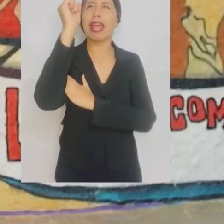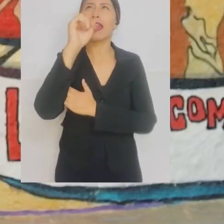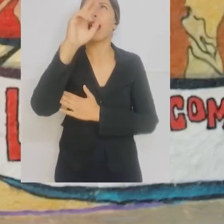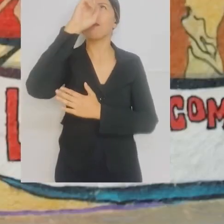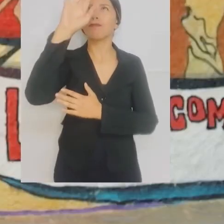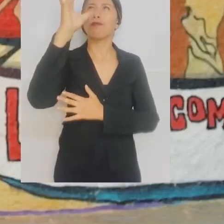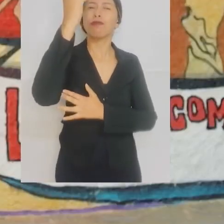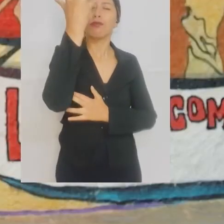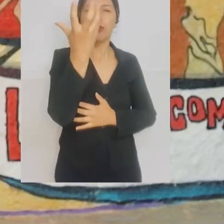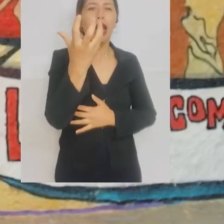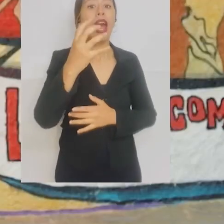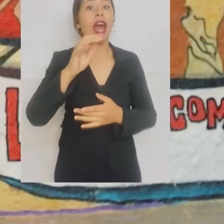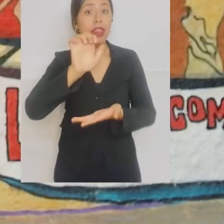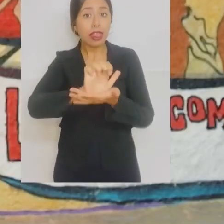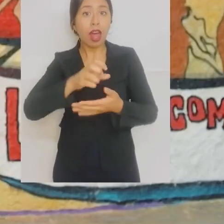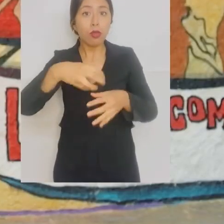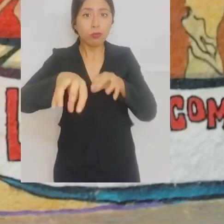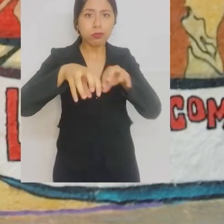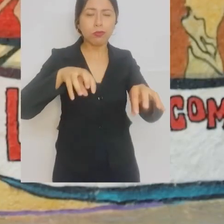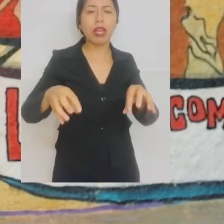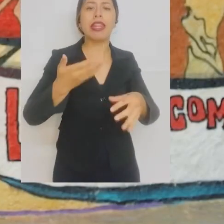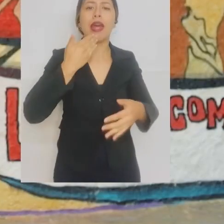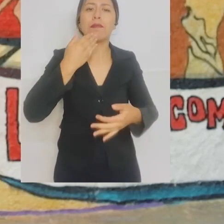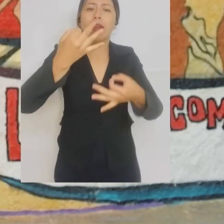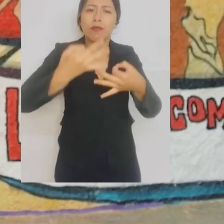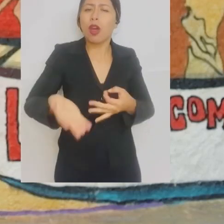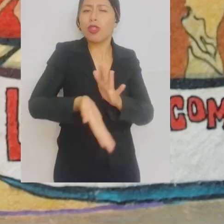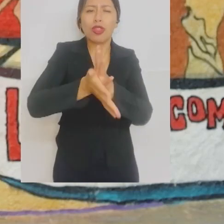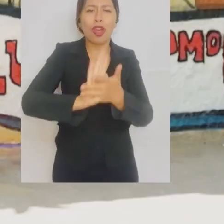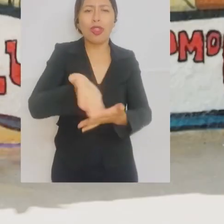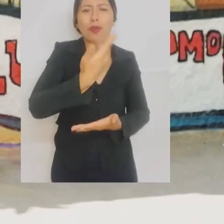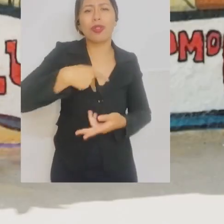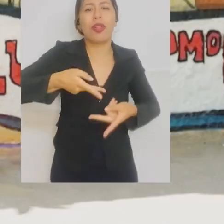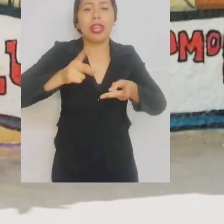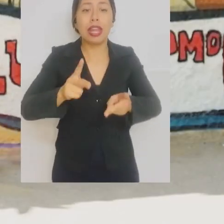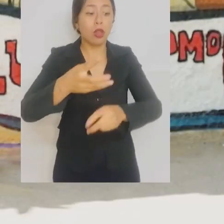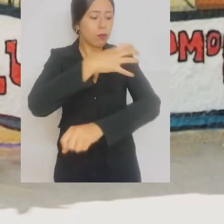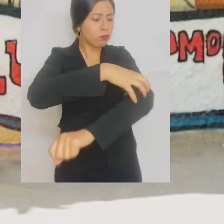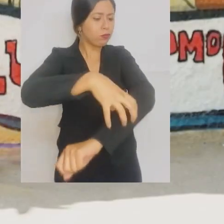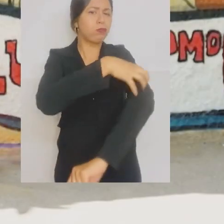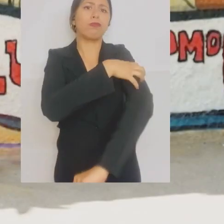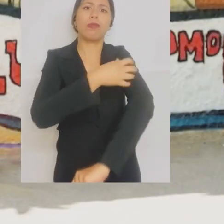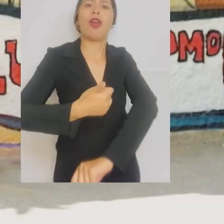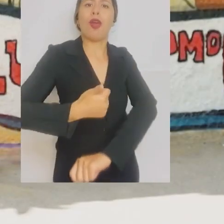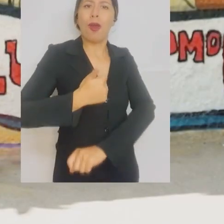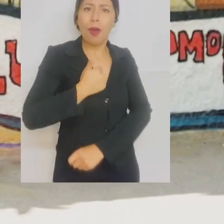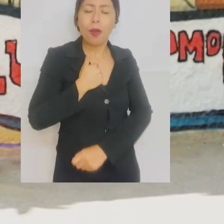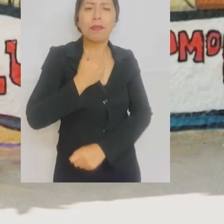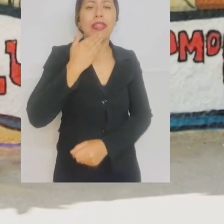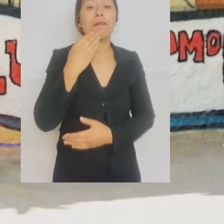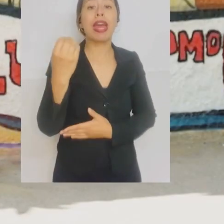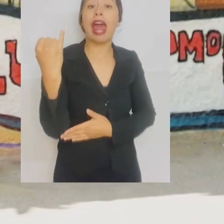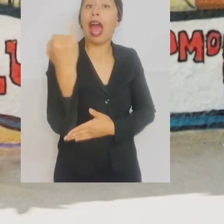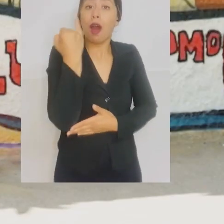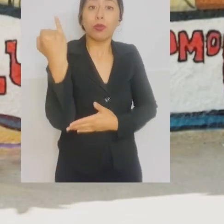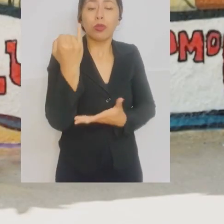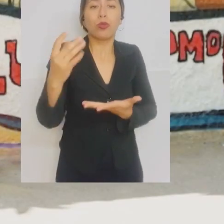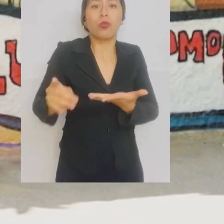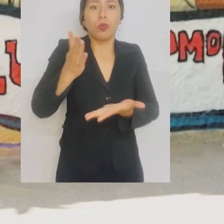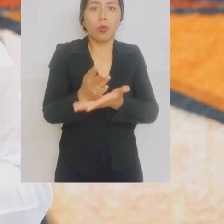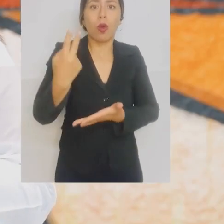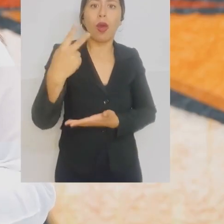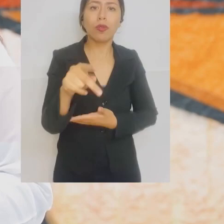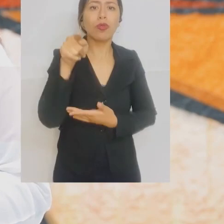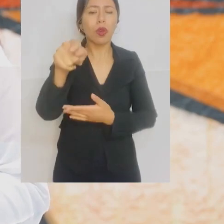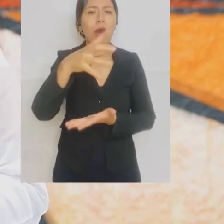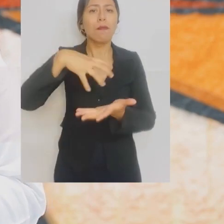feminista, ecológica, plurinacional y garante de todos nuestros derechos. Por una descentralización real, por autonomía para los pueblos